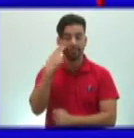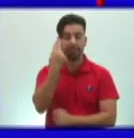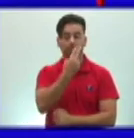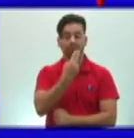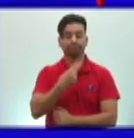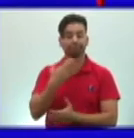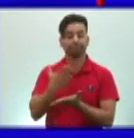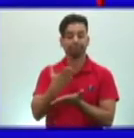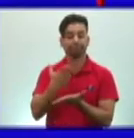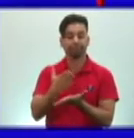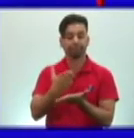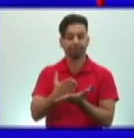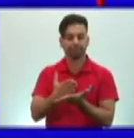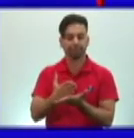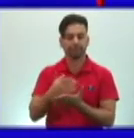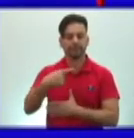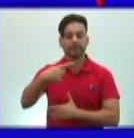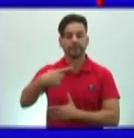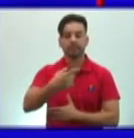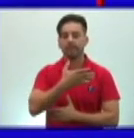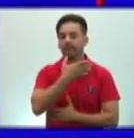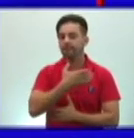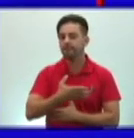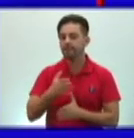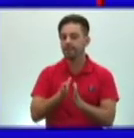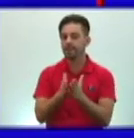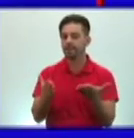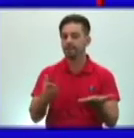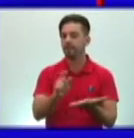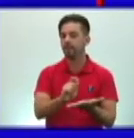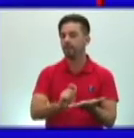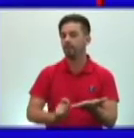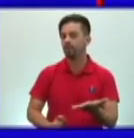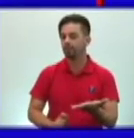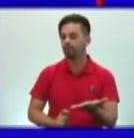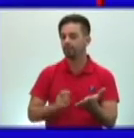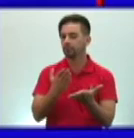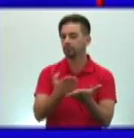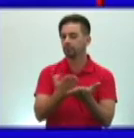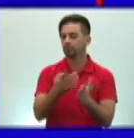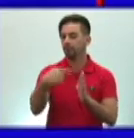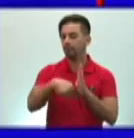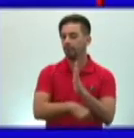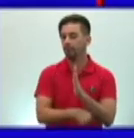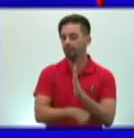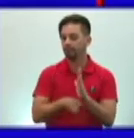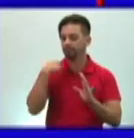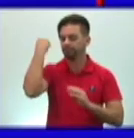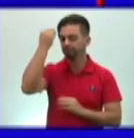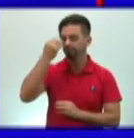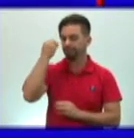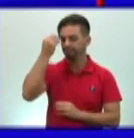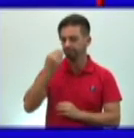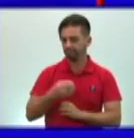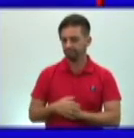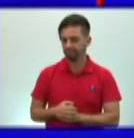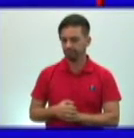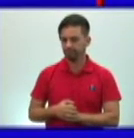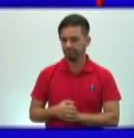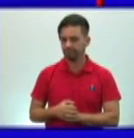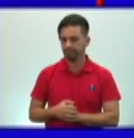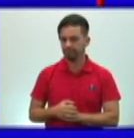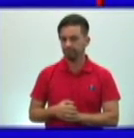en la mesa, pero no con Fidel y con Martí aplicamos lo que dice Martí con Darwin. Es decir, hay que cambiar